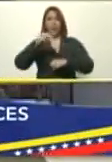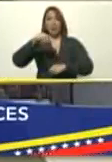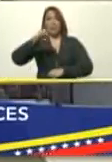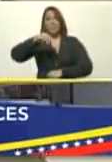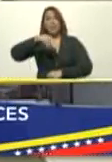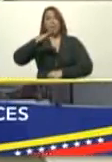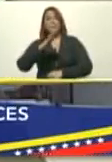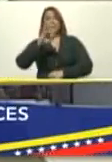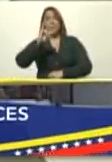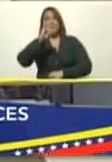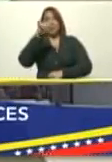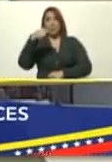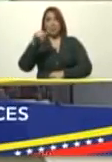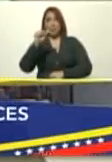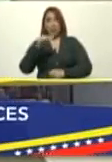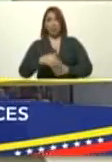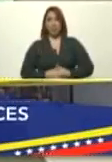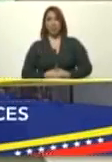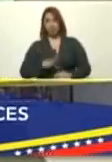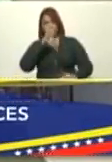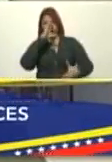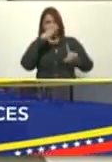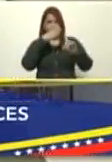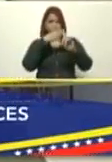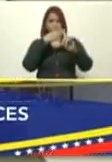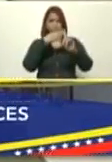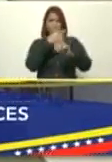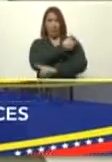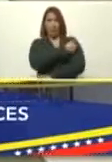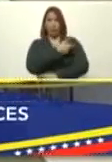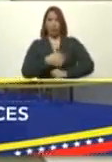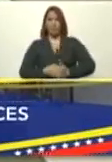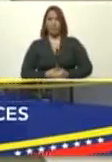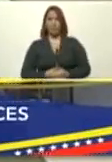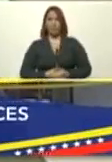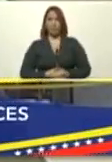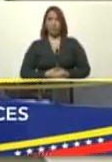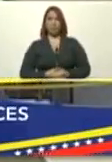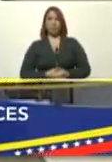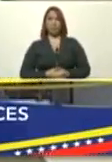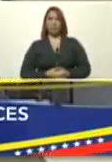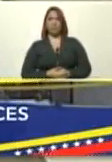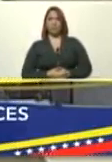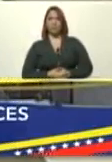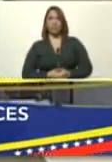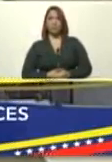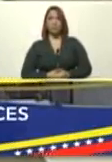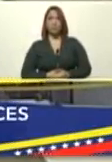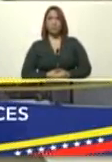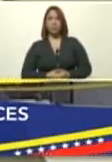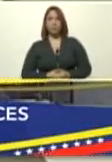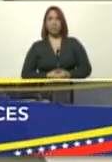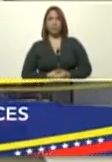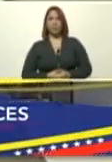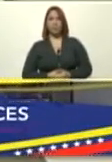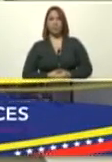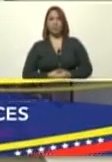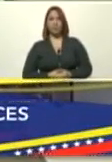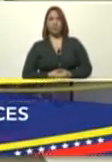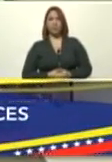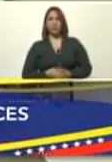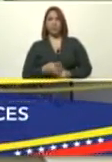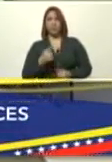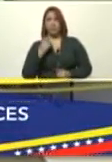esa dirección. Es una vacuna que se suministra por la nariz, por las